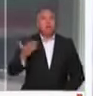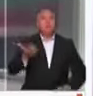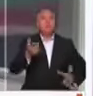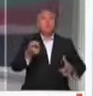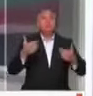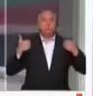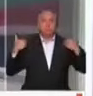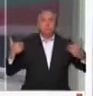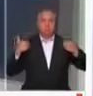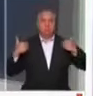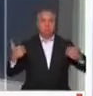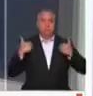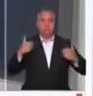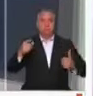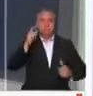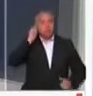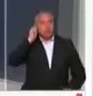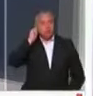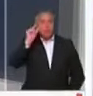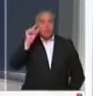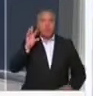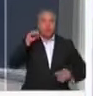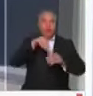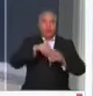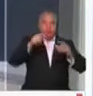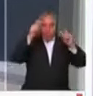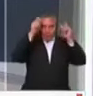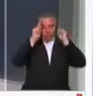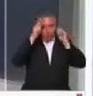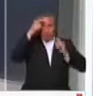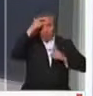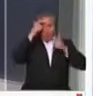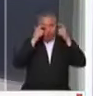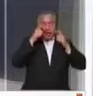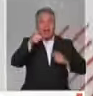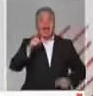una de las pocas mujeres dentro de las Boinas Azules? Miren.